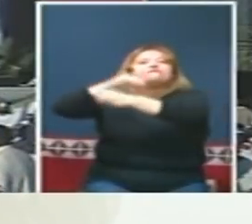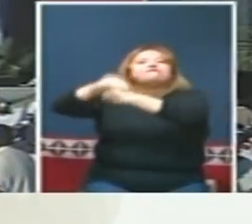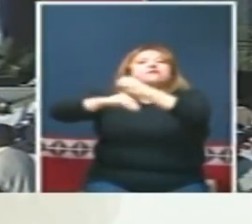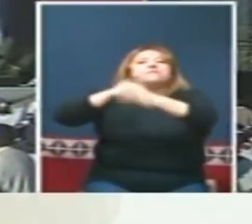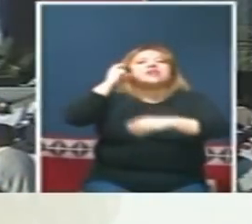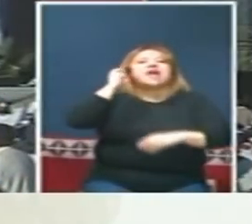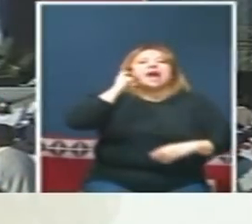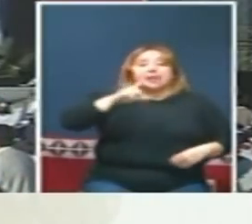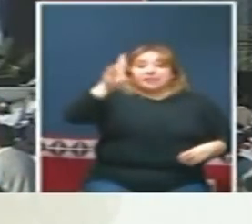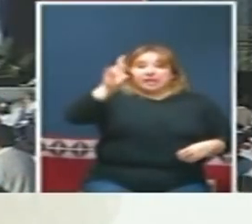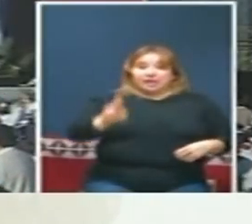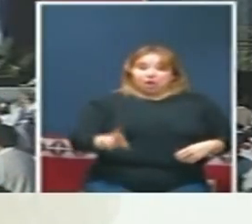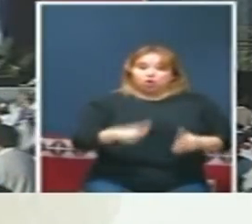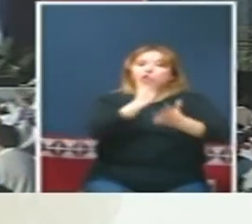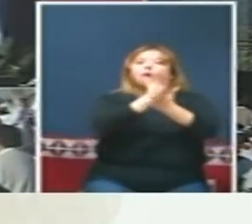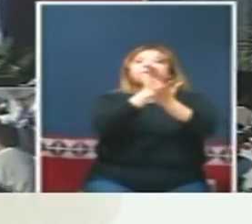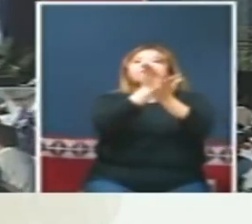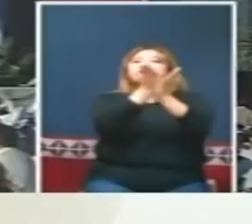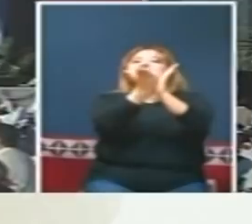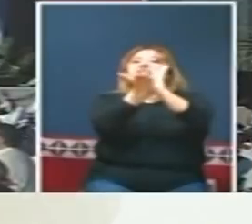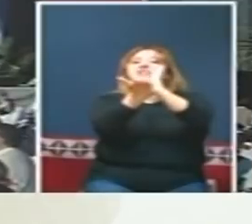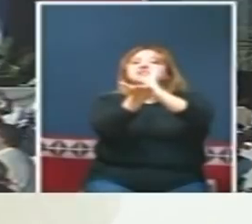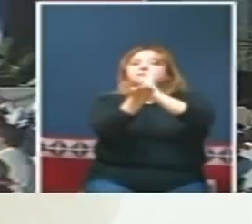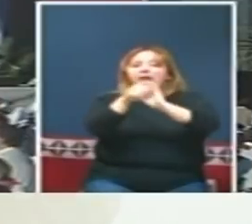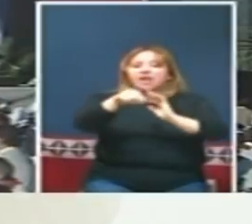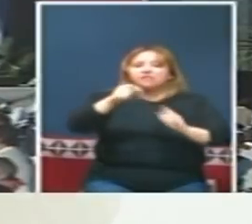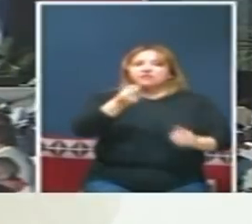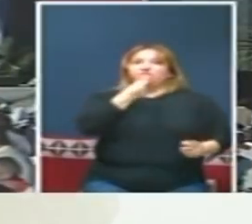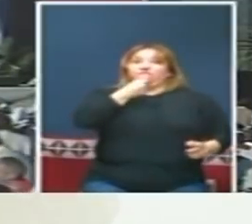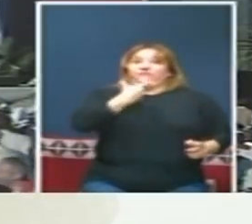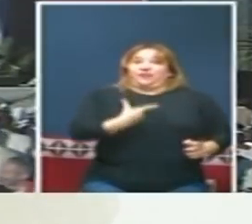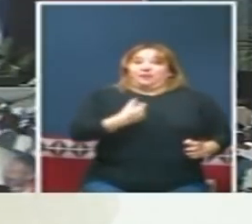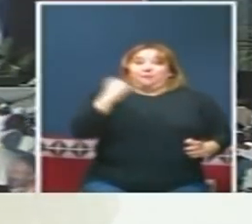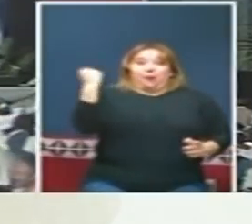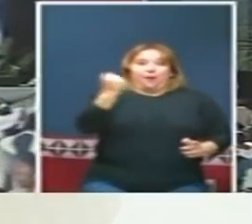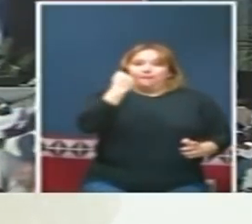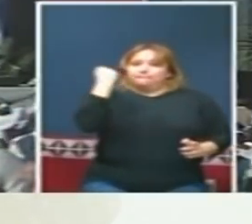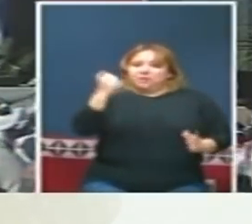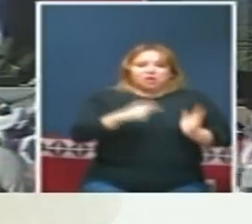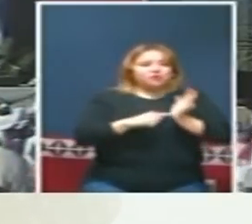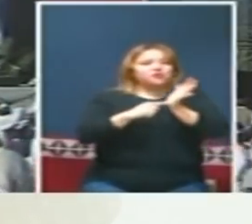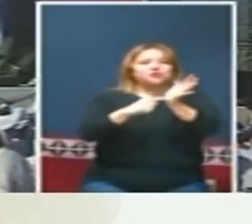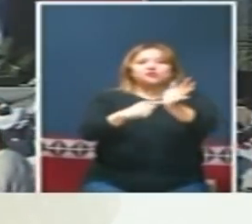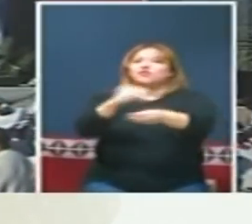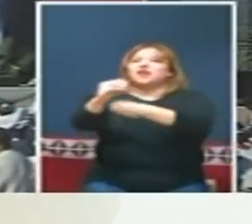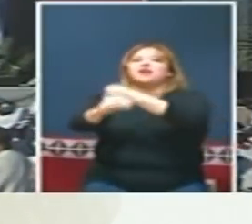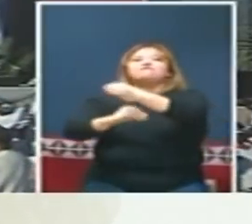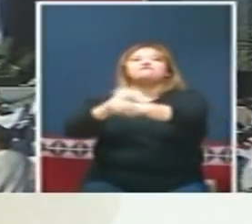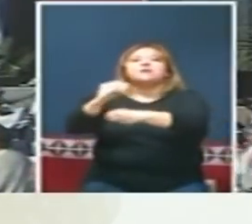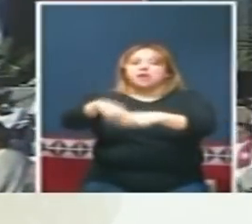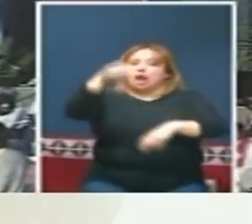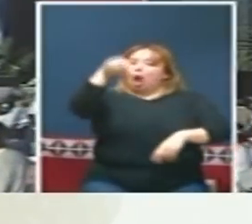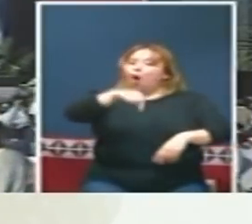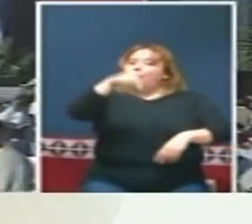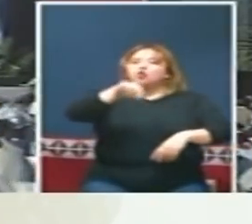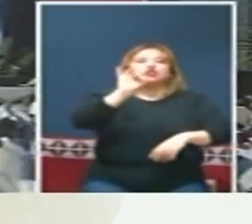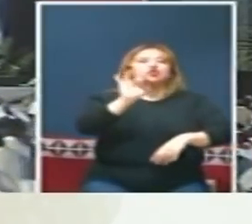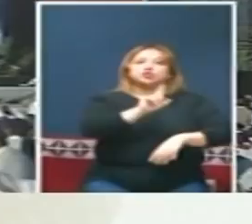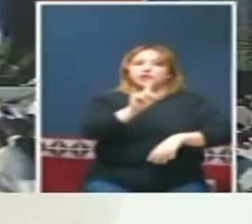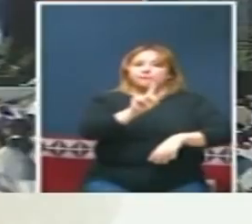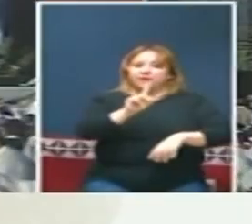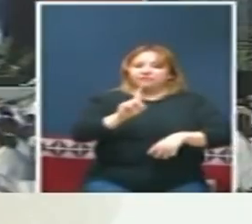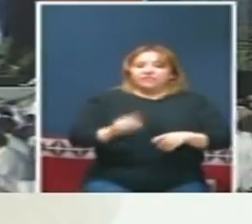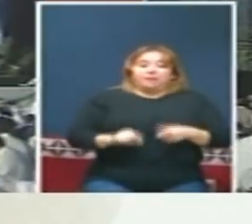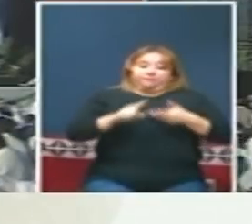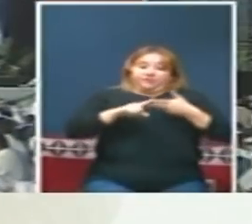poder participar, tomar este modelo y ejemplo de vida como fue Wenceslao y toda su familia. Hoy podemos decir que no solo Wenceslao es